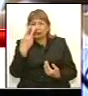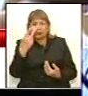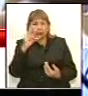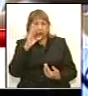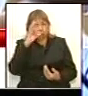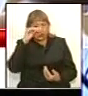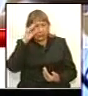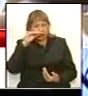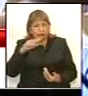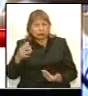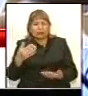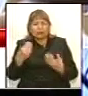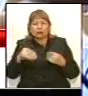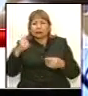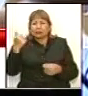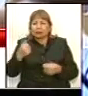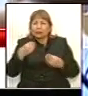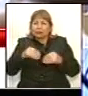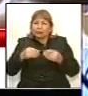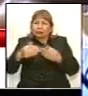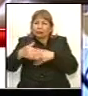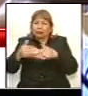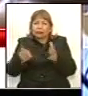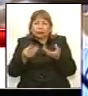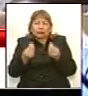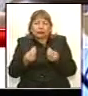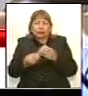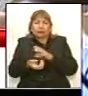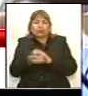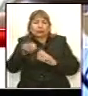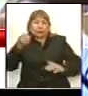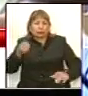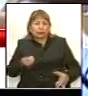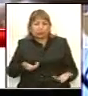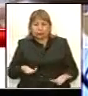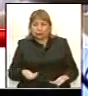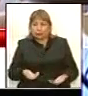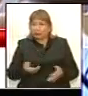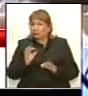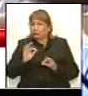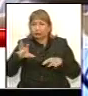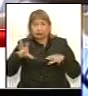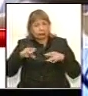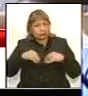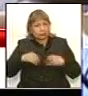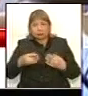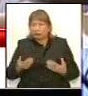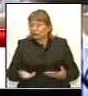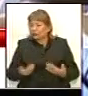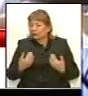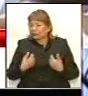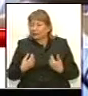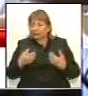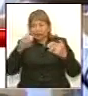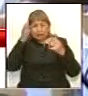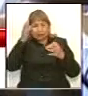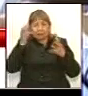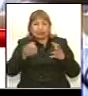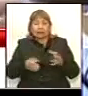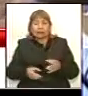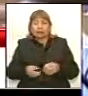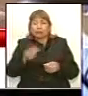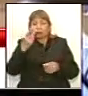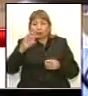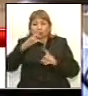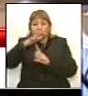muchachos de un mercado central, de un contenedor, porque no había forma de hacerlo. Es inaceptable. Ni siquiera la capacidad de agarrar con dos